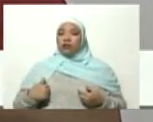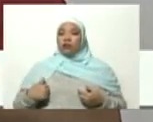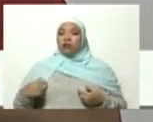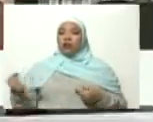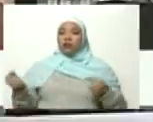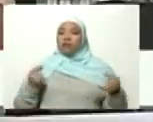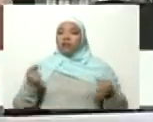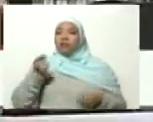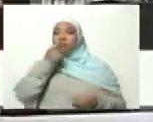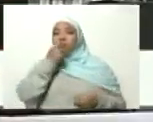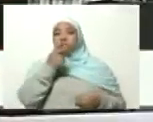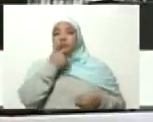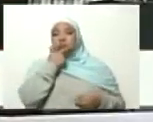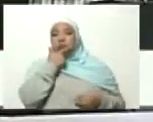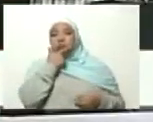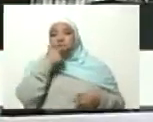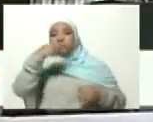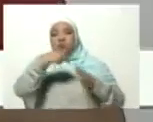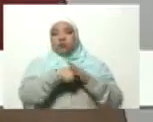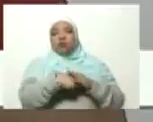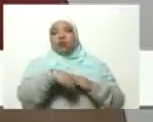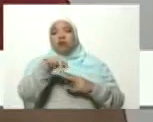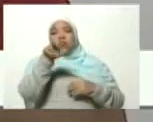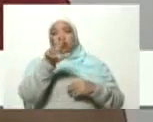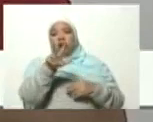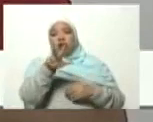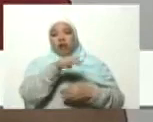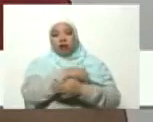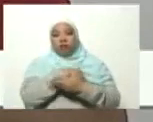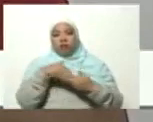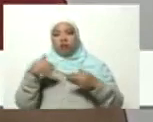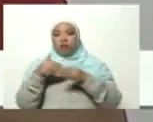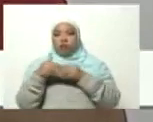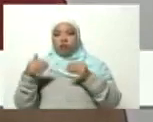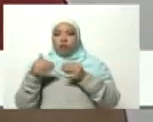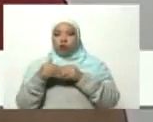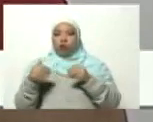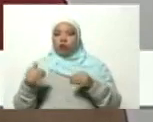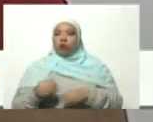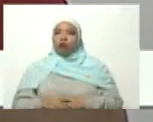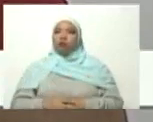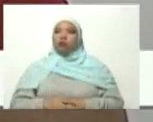Suena bonito decir que un fondo de 3.000 millones de dólares, pero esa plata es de nosotros.